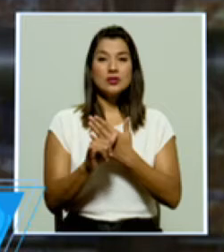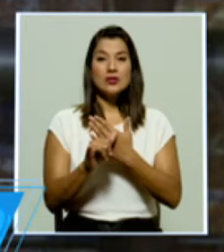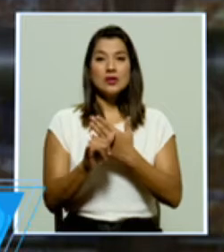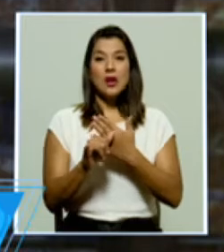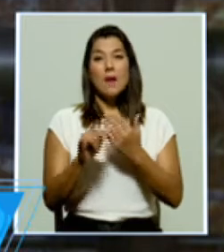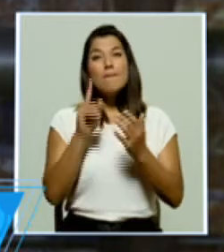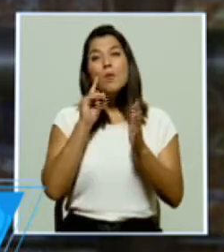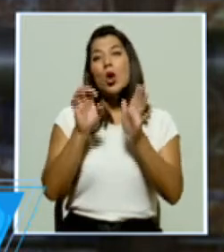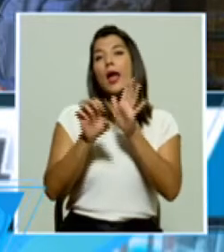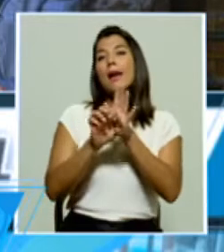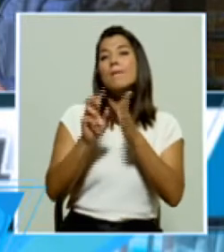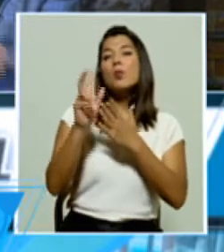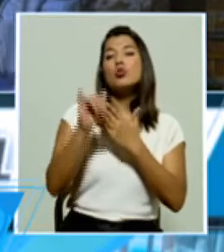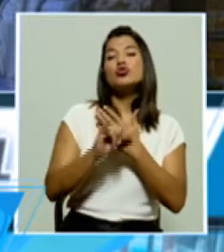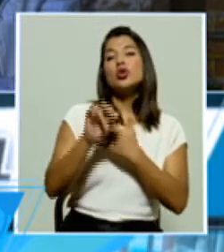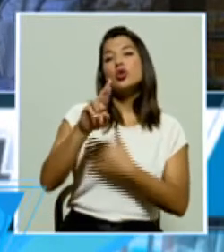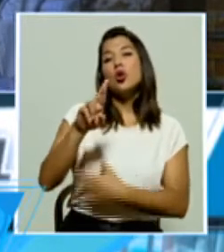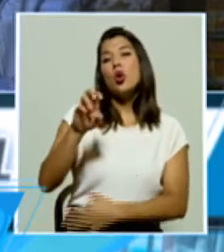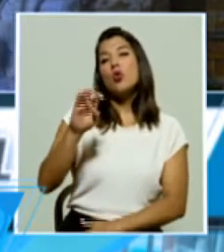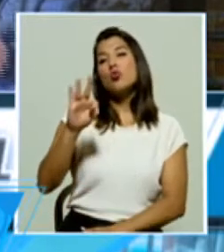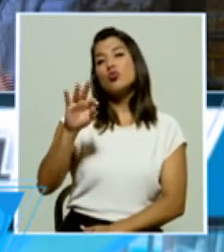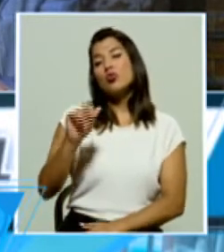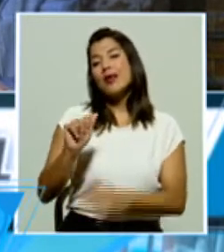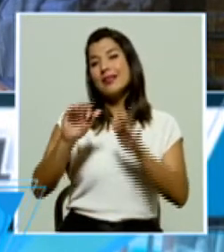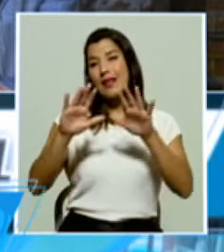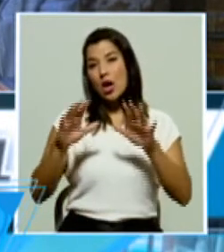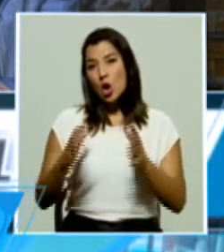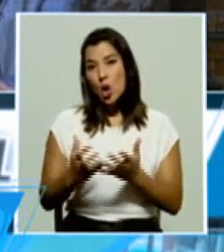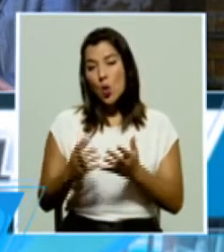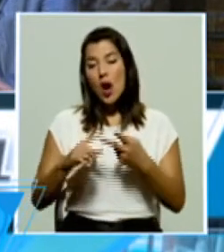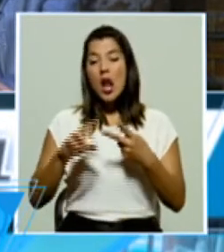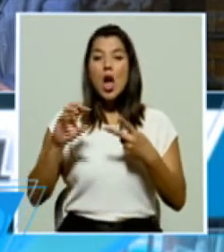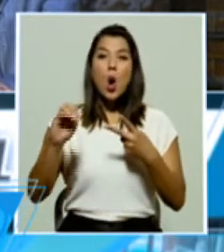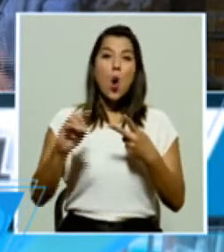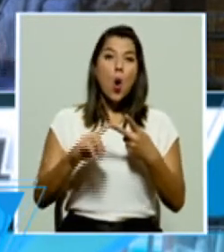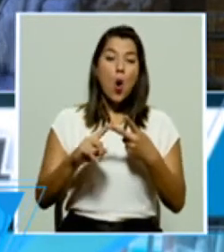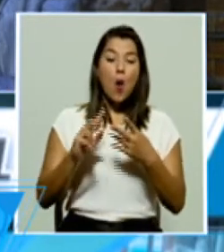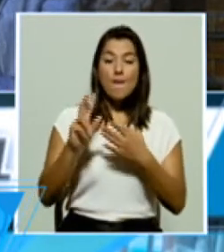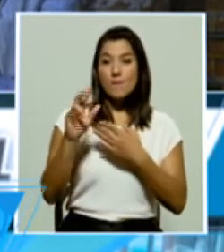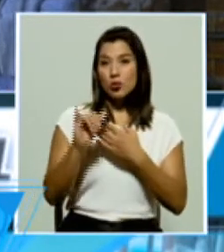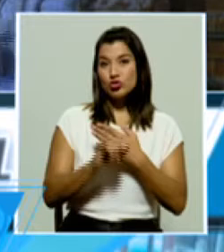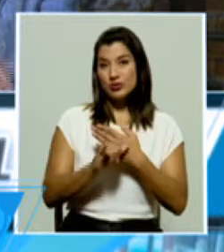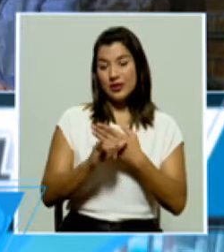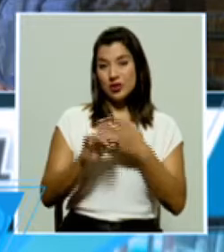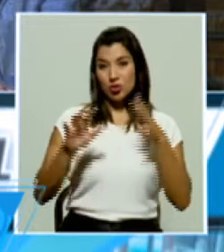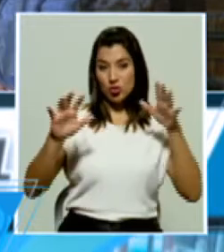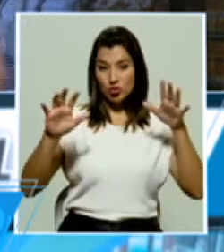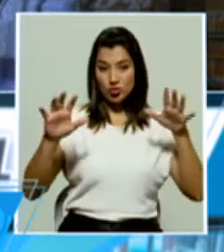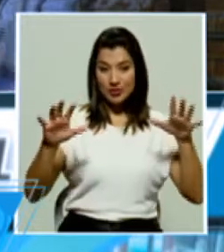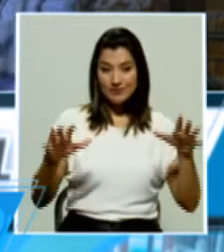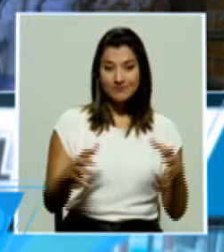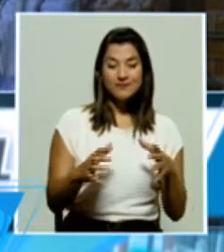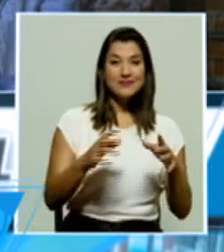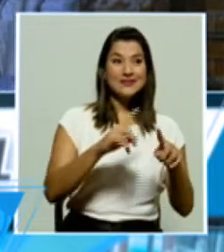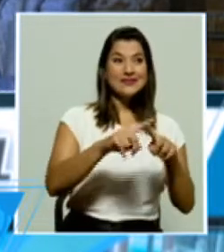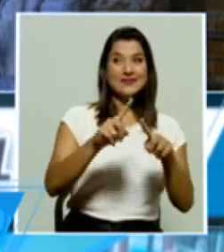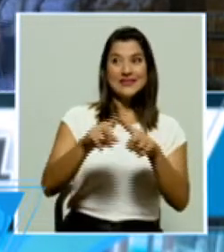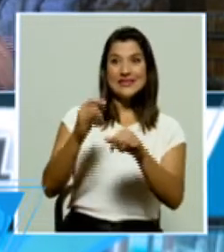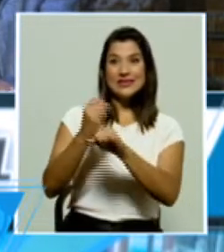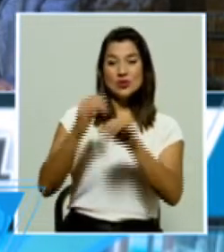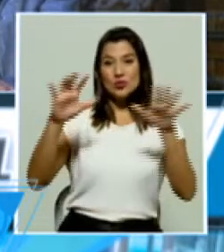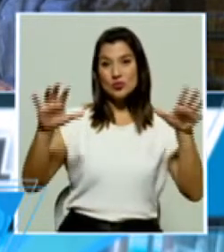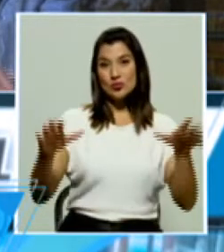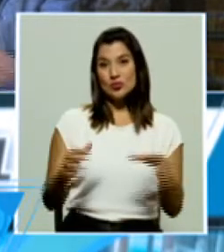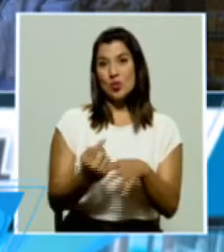el de renta global y estos, el de la fusión de superintendencia y todas